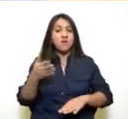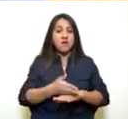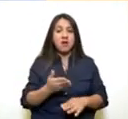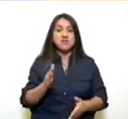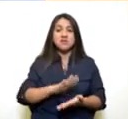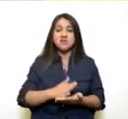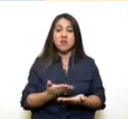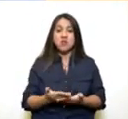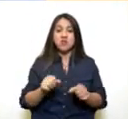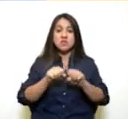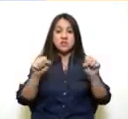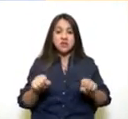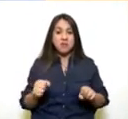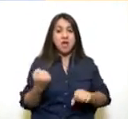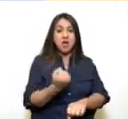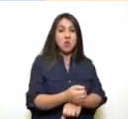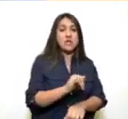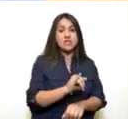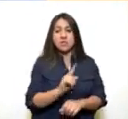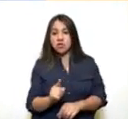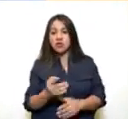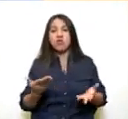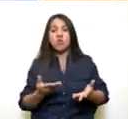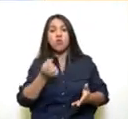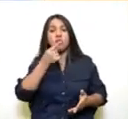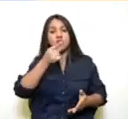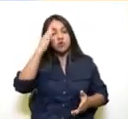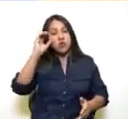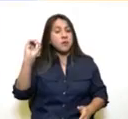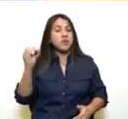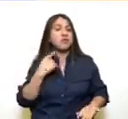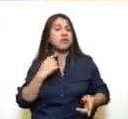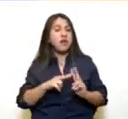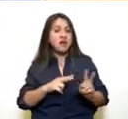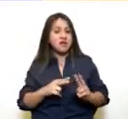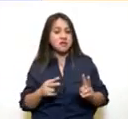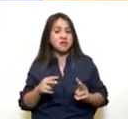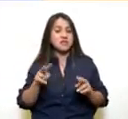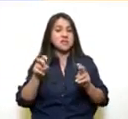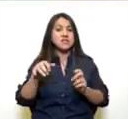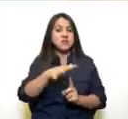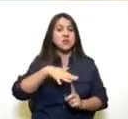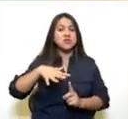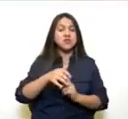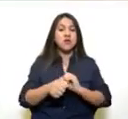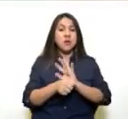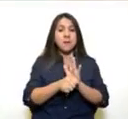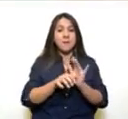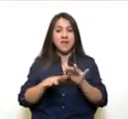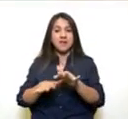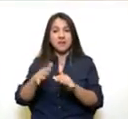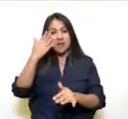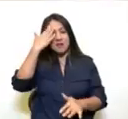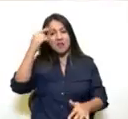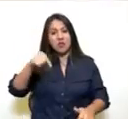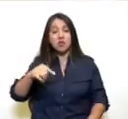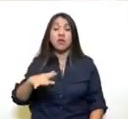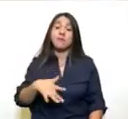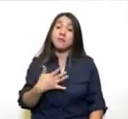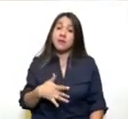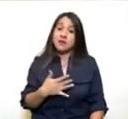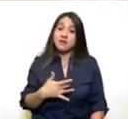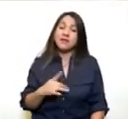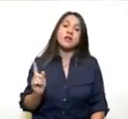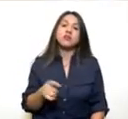reaccionando bien no está reaccionando cuál es su análisis tracción de la pandemia hoy lamentablemente